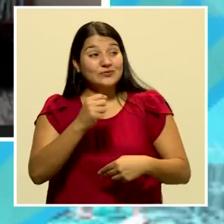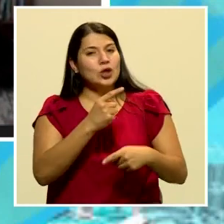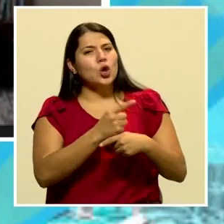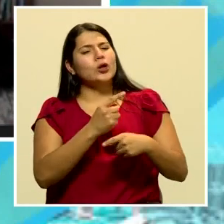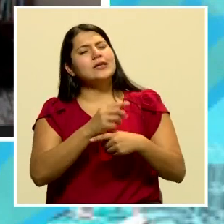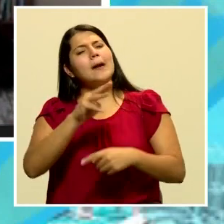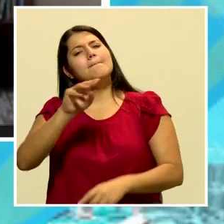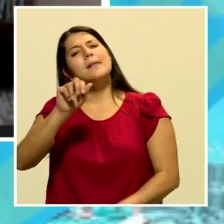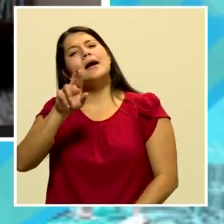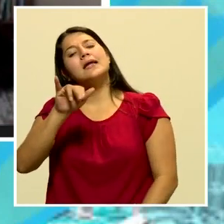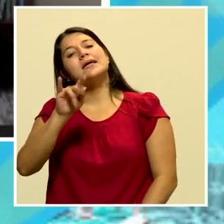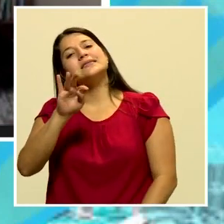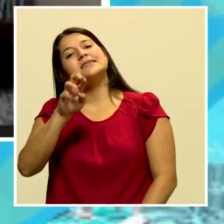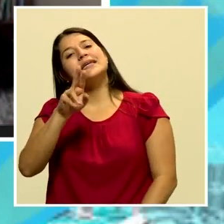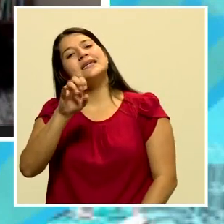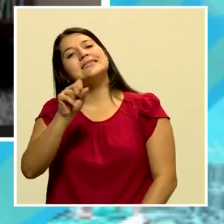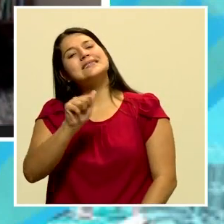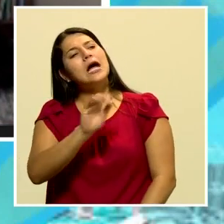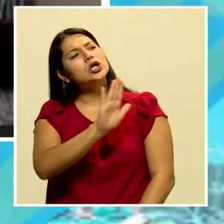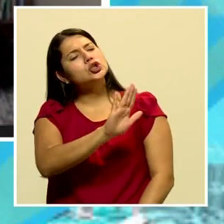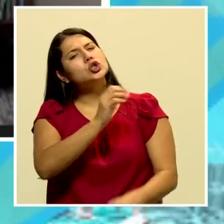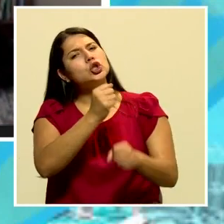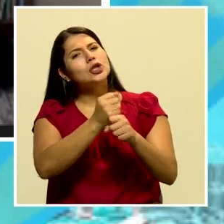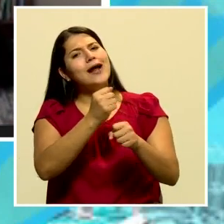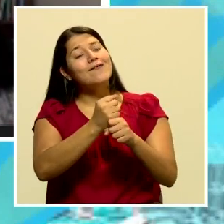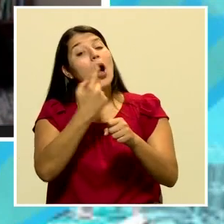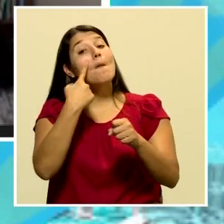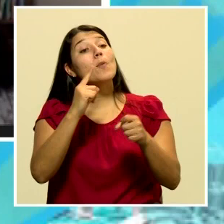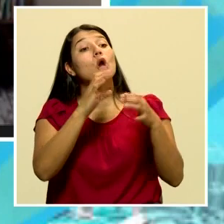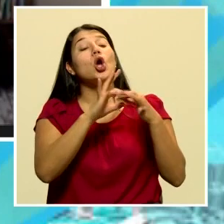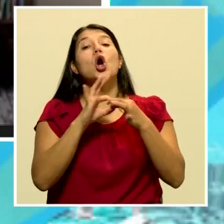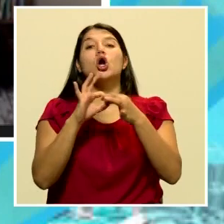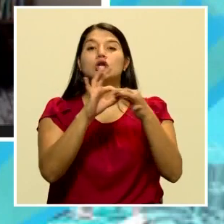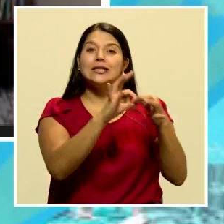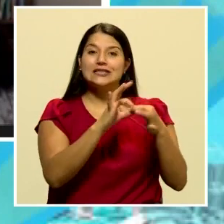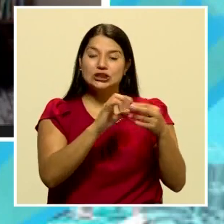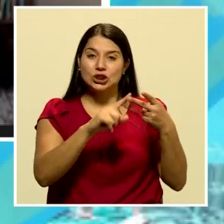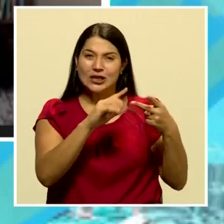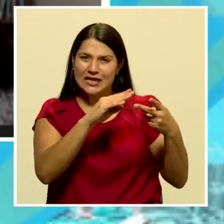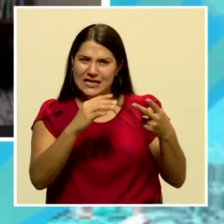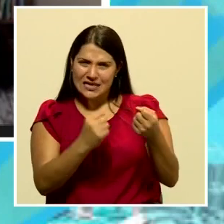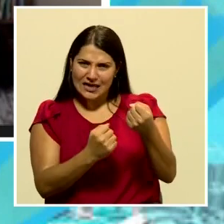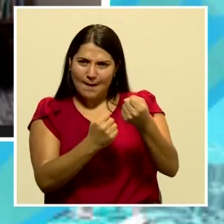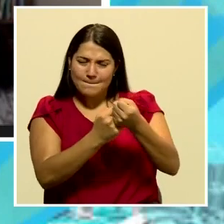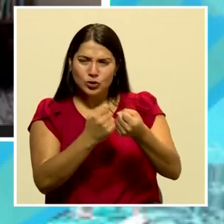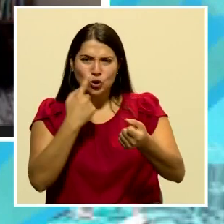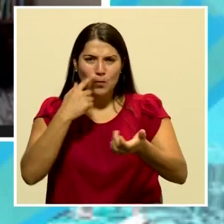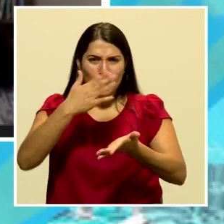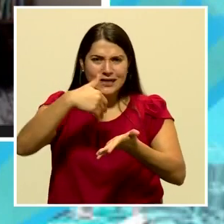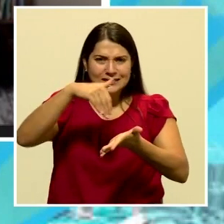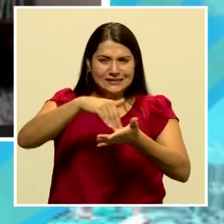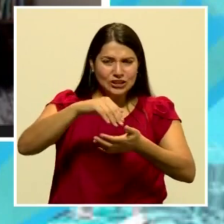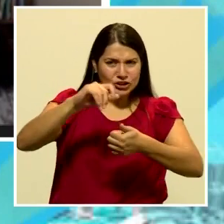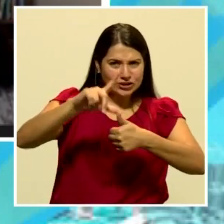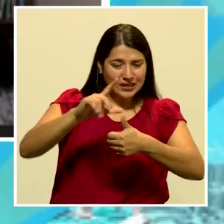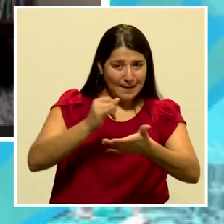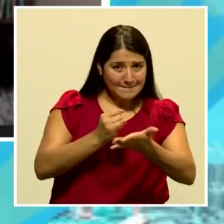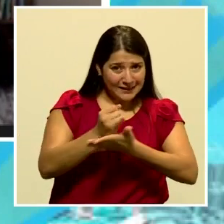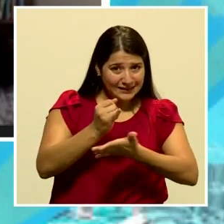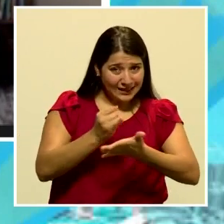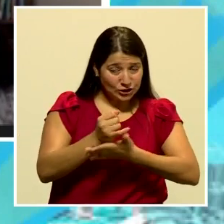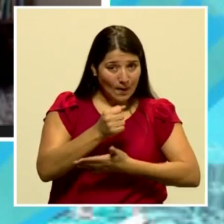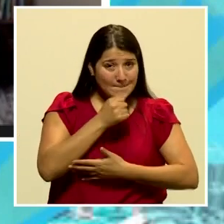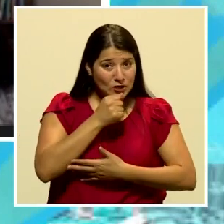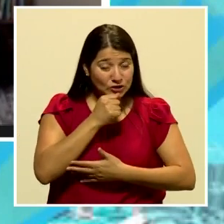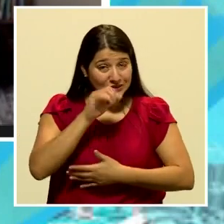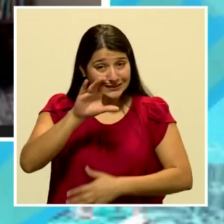Teresa, este trabajo fue posible gracias a la coordinación y soporte del Centro Latinoamericano de Investigación